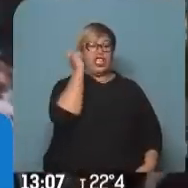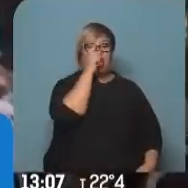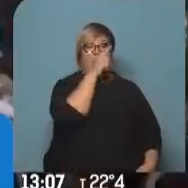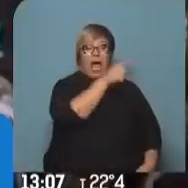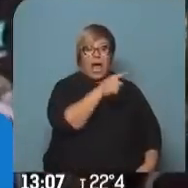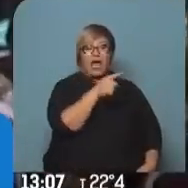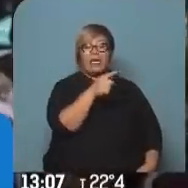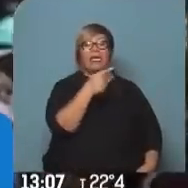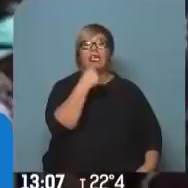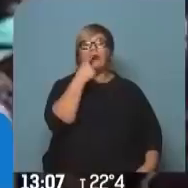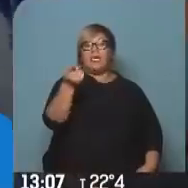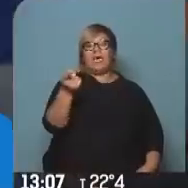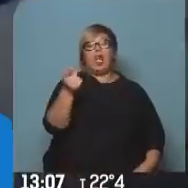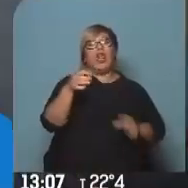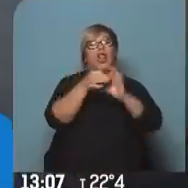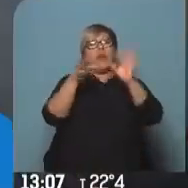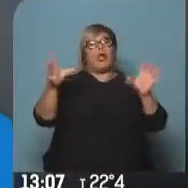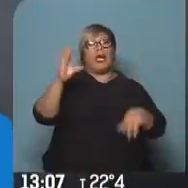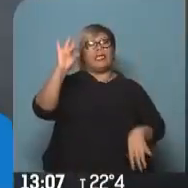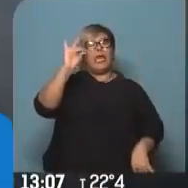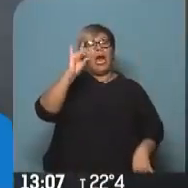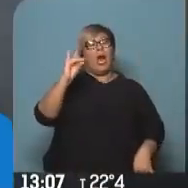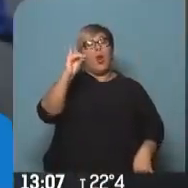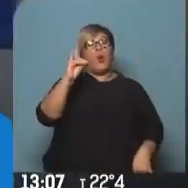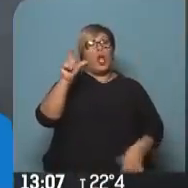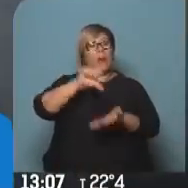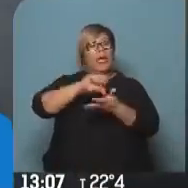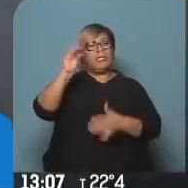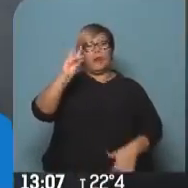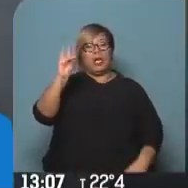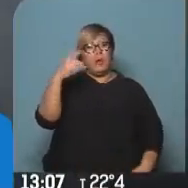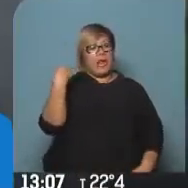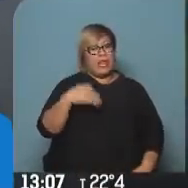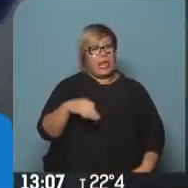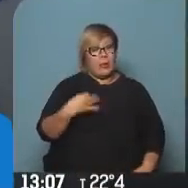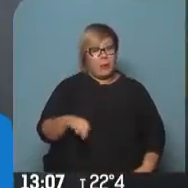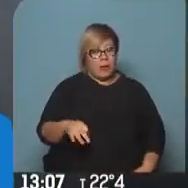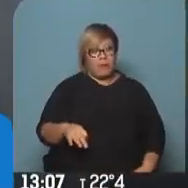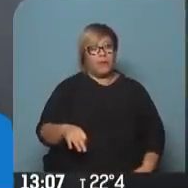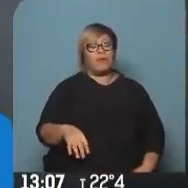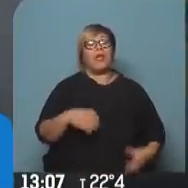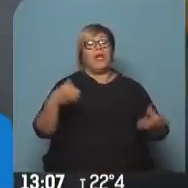boliviana. El objetivo político de la UNASUR fue la constitución de un